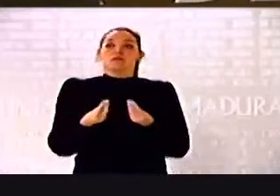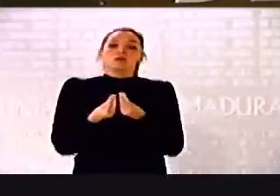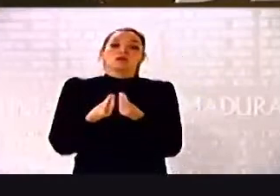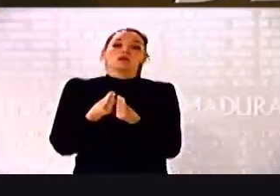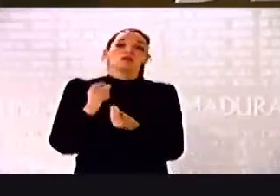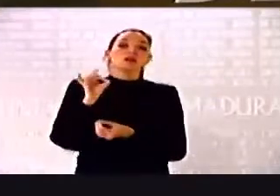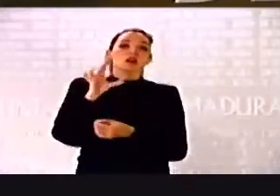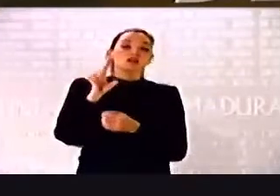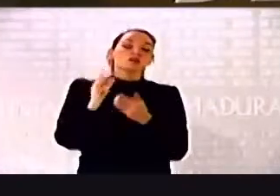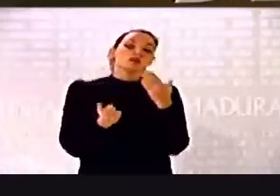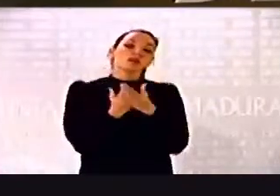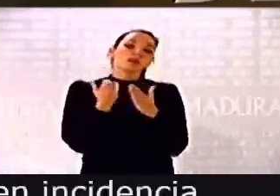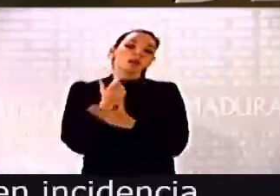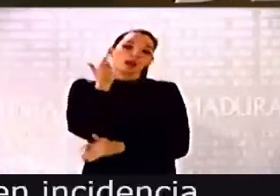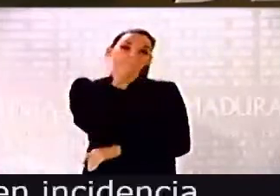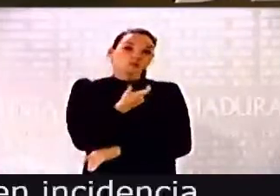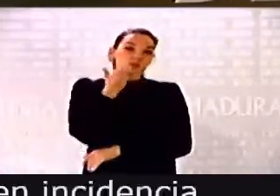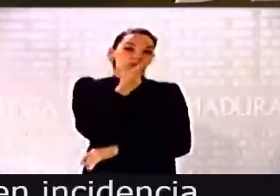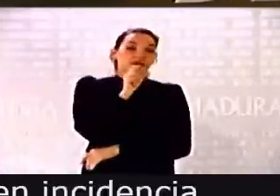días,